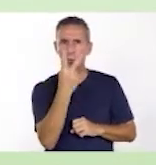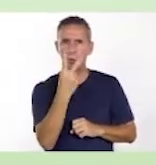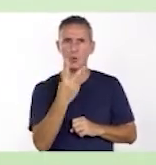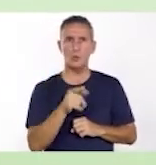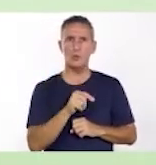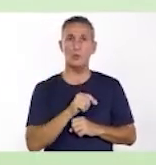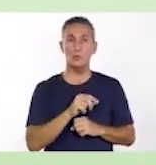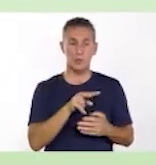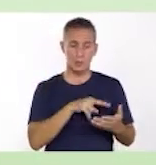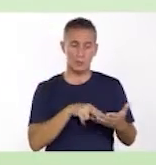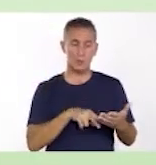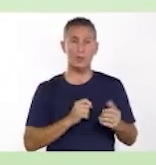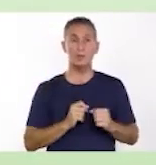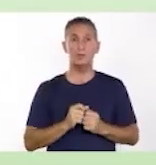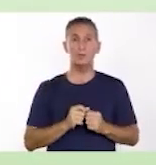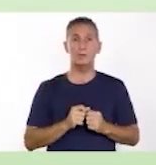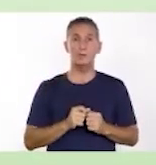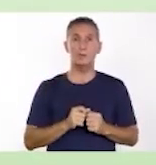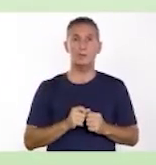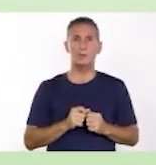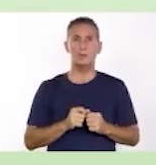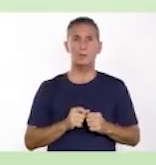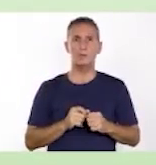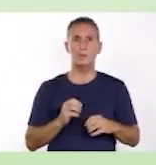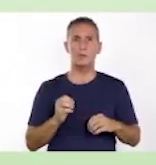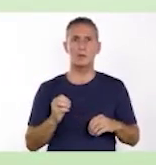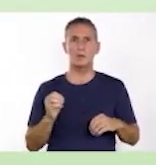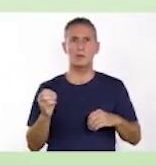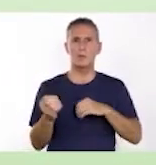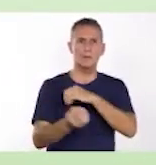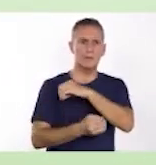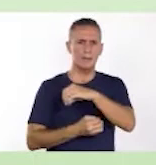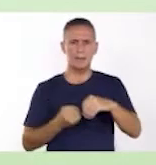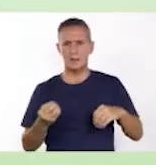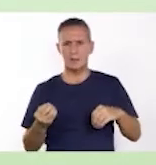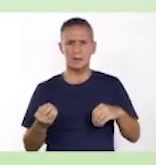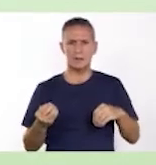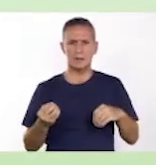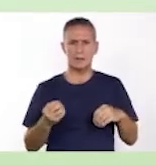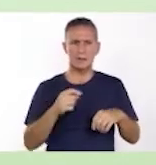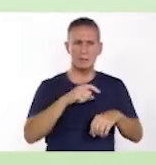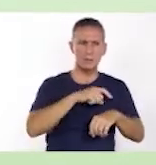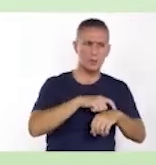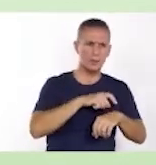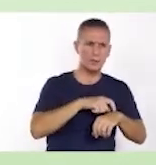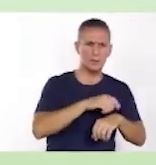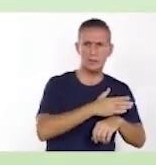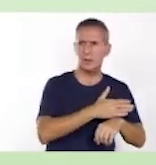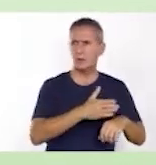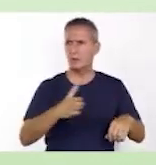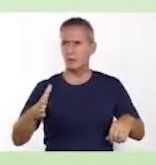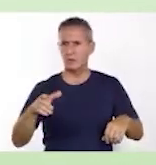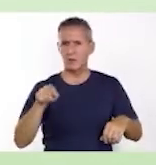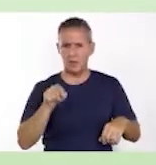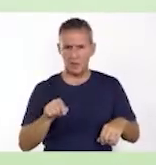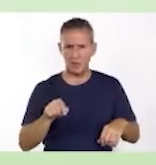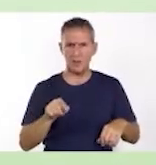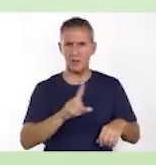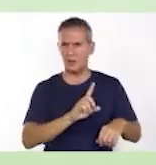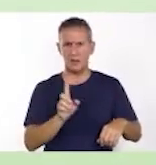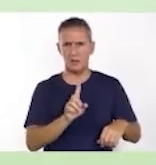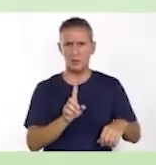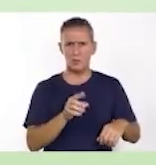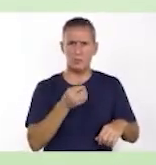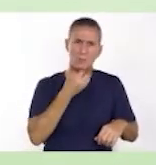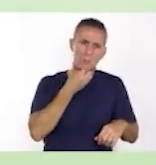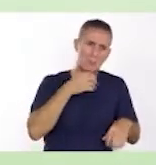en su relato. Alteración de tiempo y espacio. ¿Esto qué es y no es?